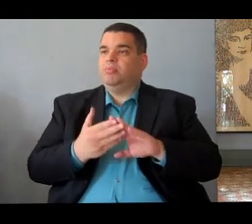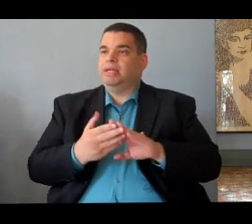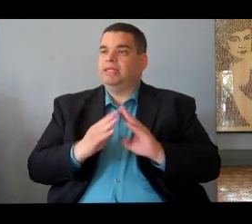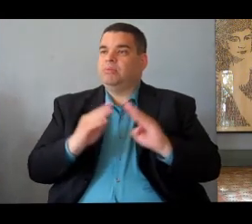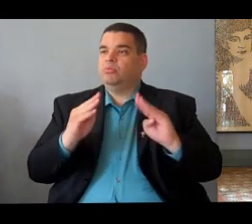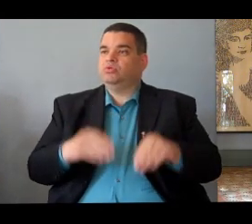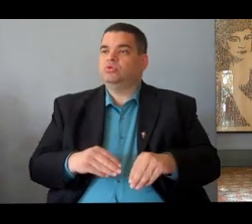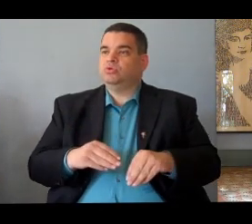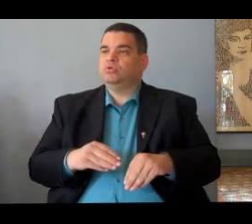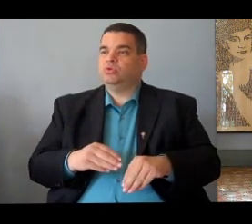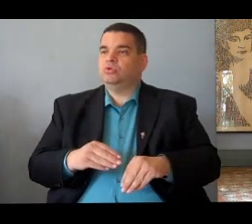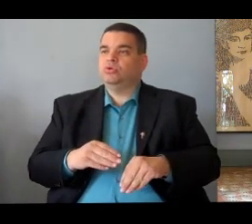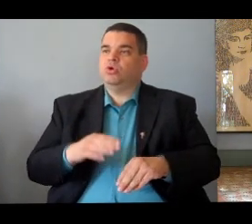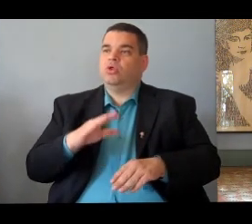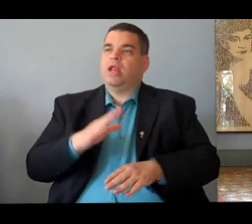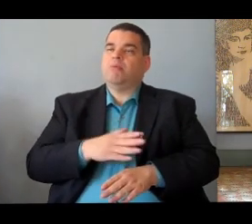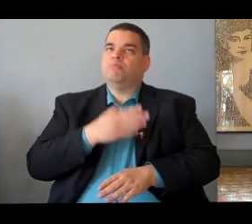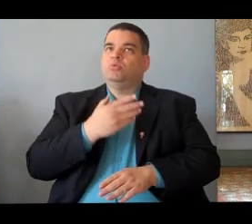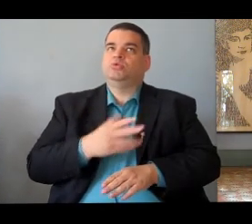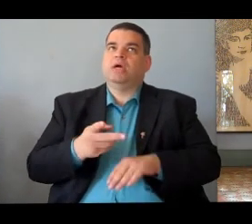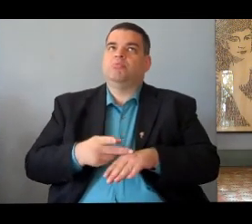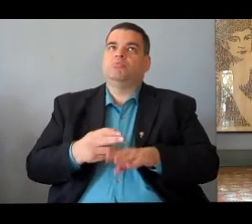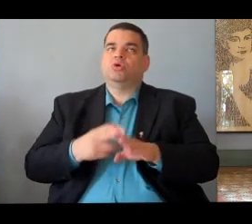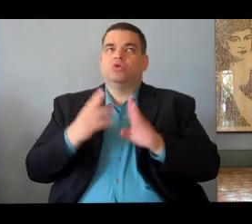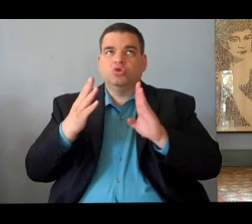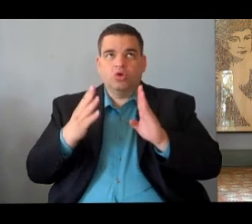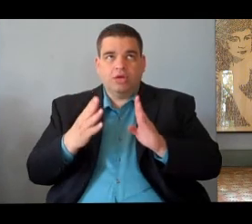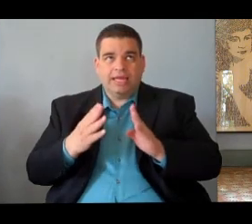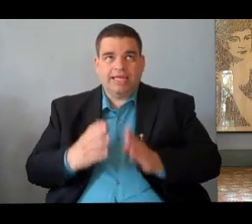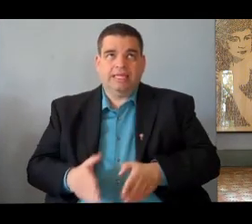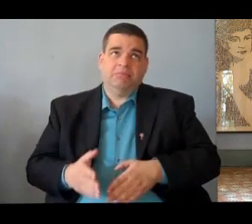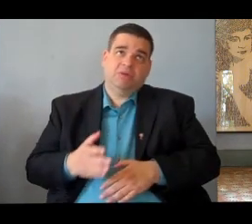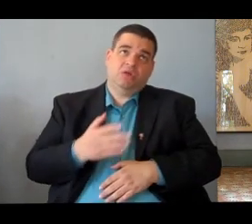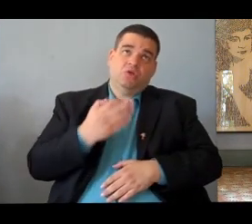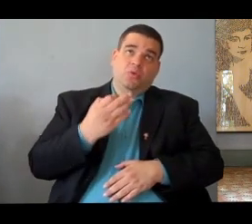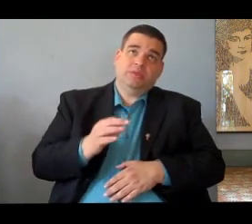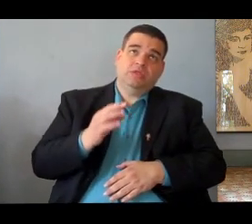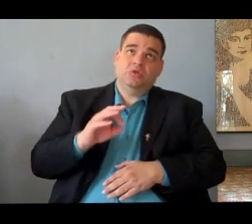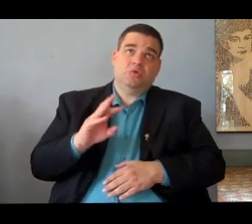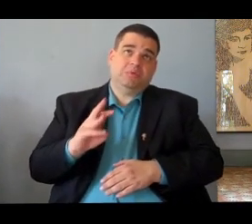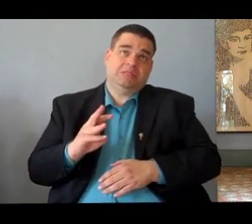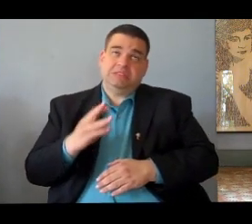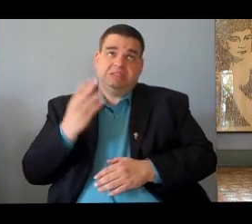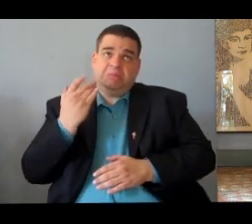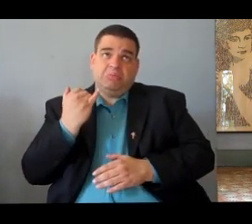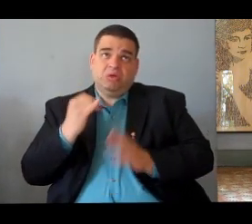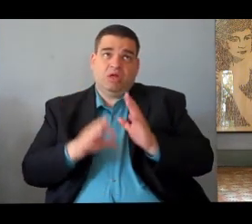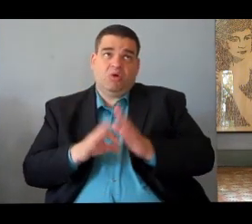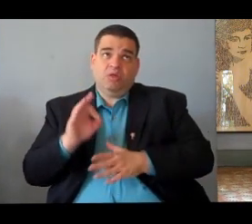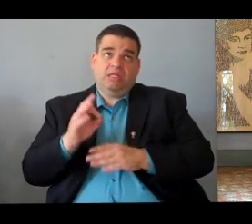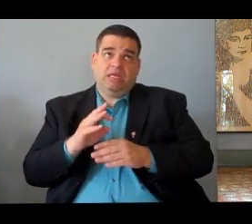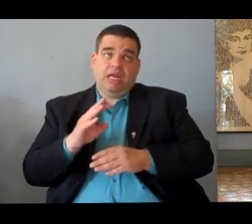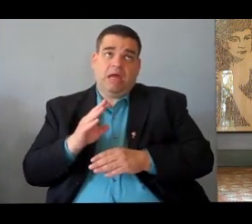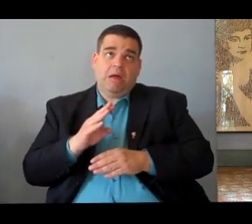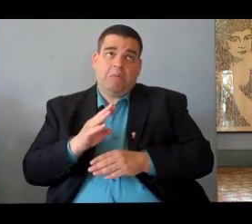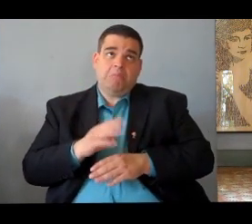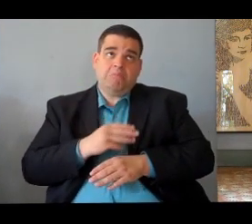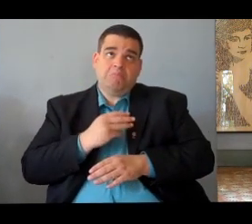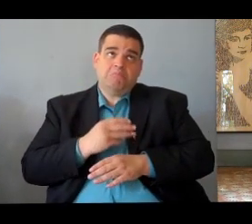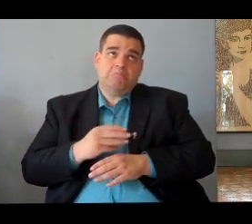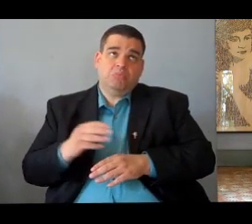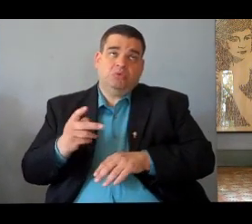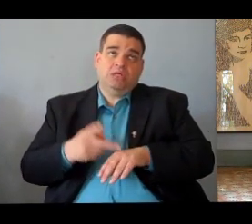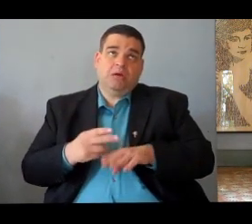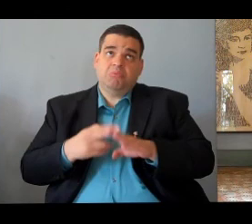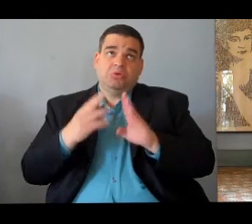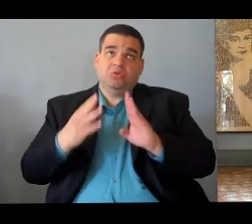para 1996. ¿Y por qué de la música? No sabes esa parte. O sea, ¿por qué específicamente de la música puertorriqueña? ¿La familia Serrayes